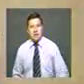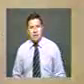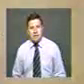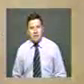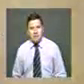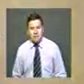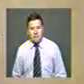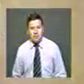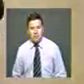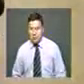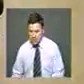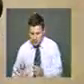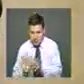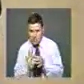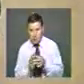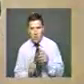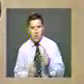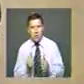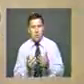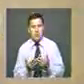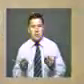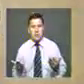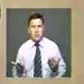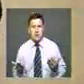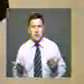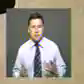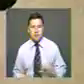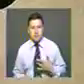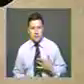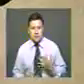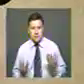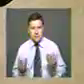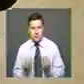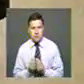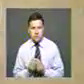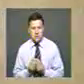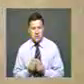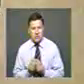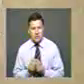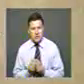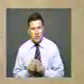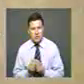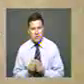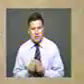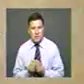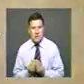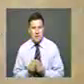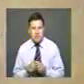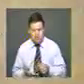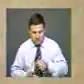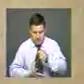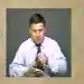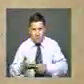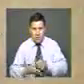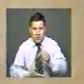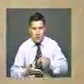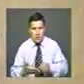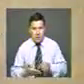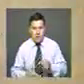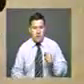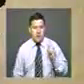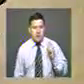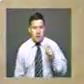la colectividad y para poder satisfacerla, porque consideró que un contrato hecho para el